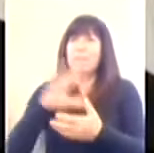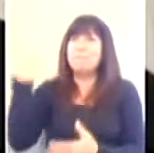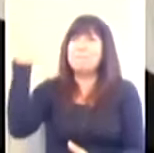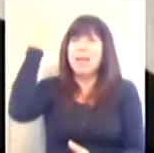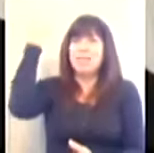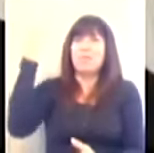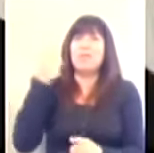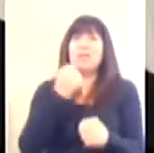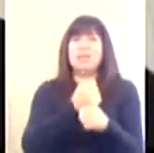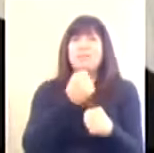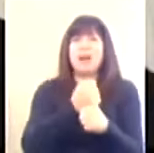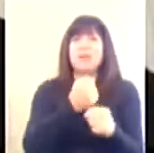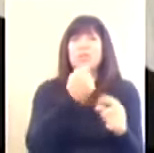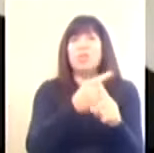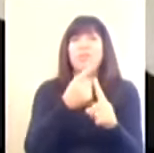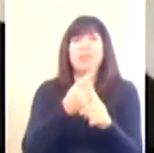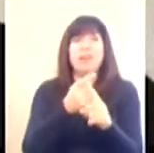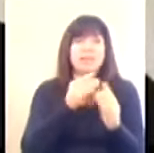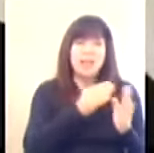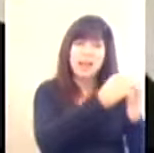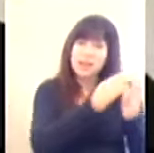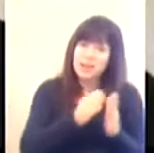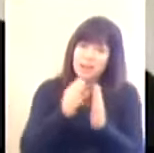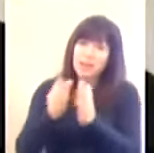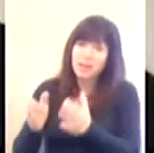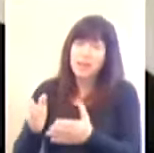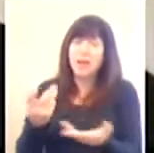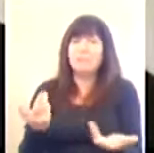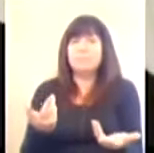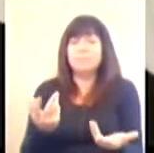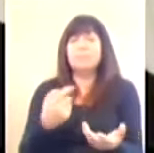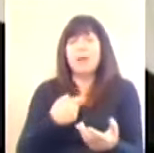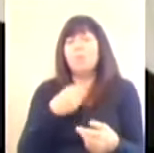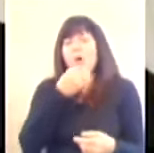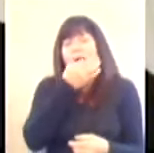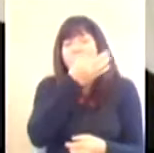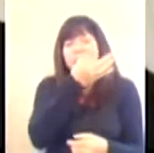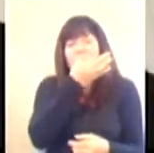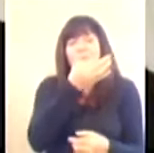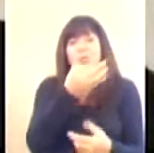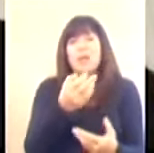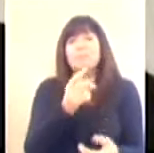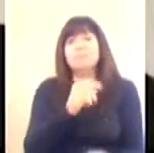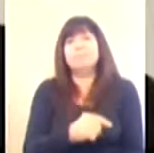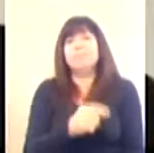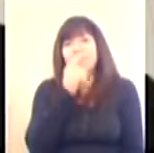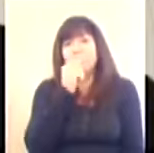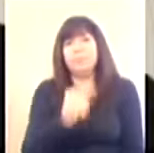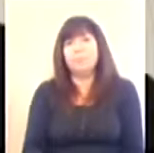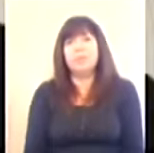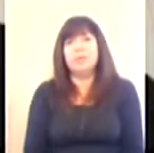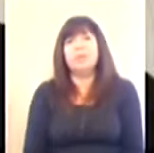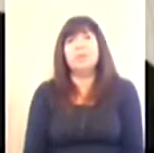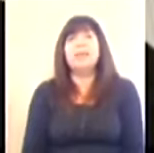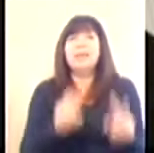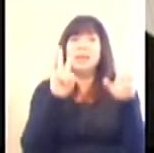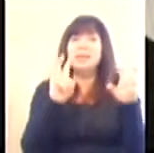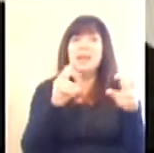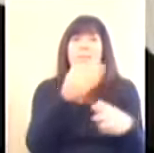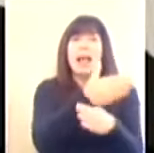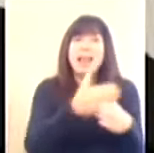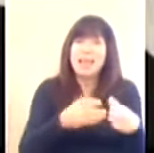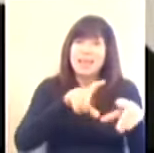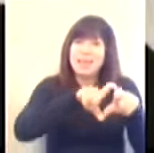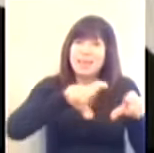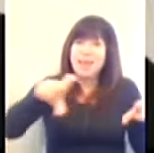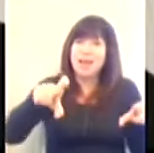esperamos anunciar pronto y recoger las opiniones de distintos actores. Y respecto de la leña, estamos muy cerca